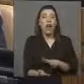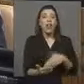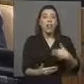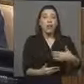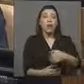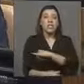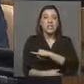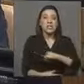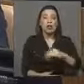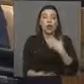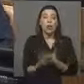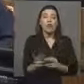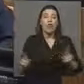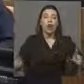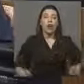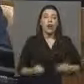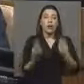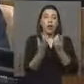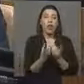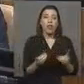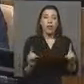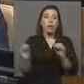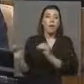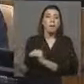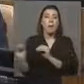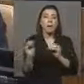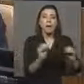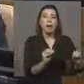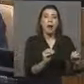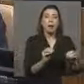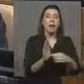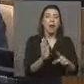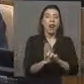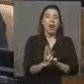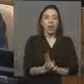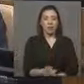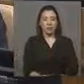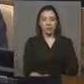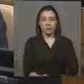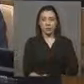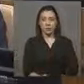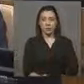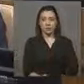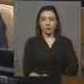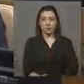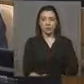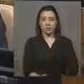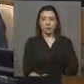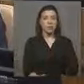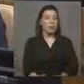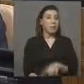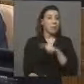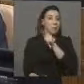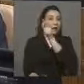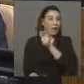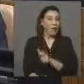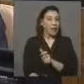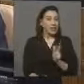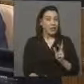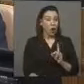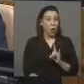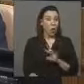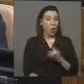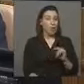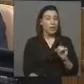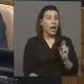de que se recomeró la democracia con las prorrogaciones a la ley misma. Lo que no dice el señor Urrutia